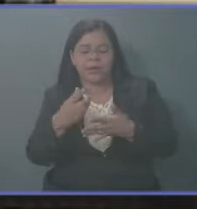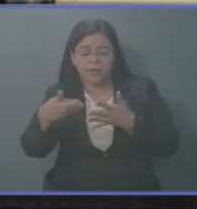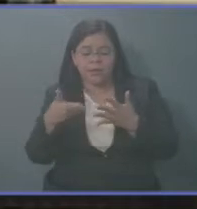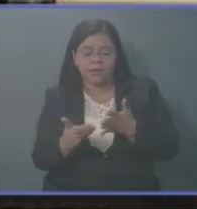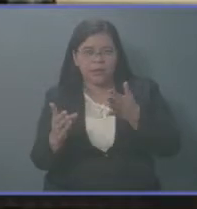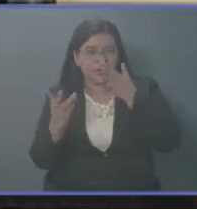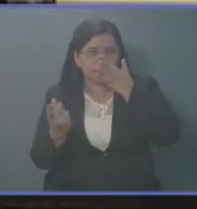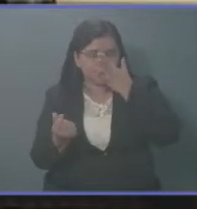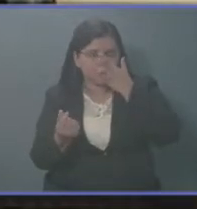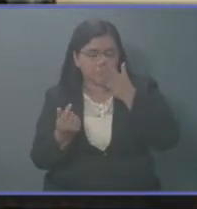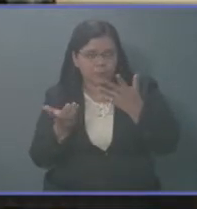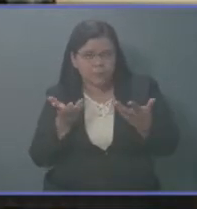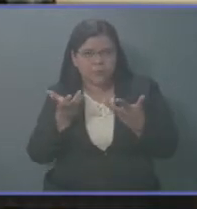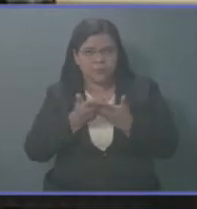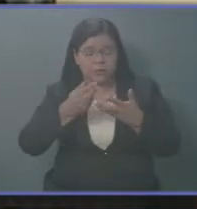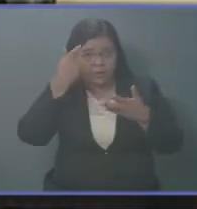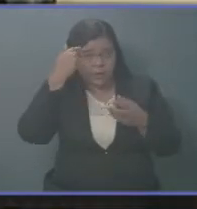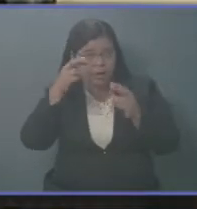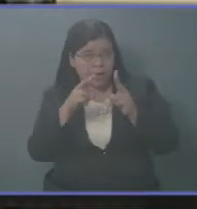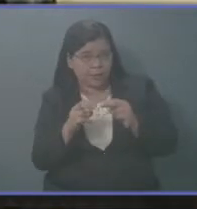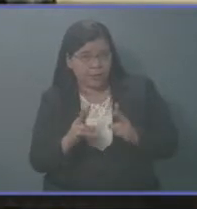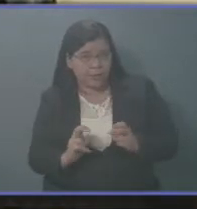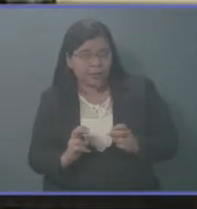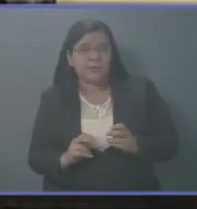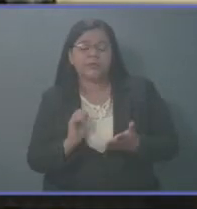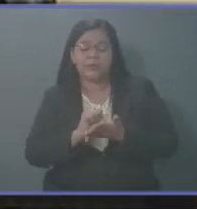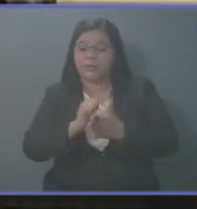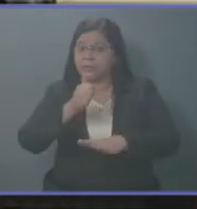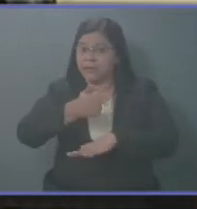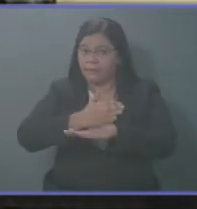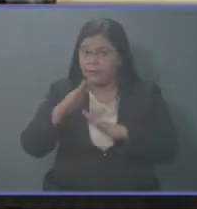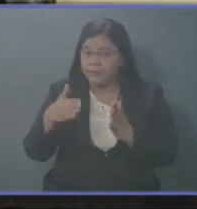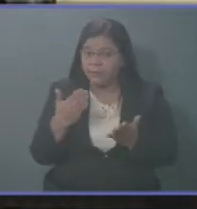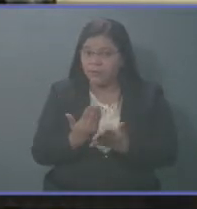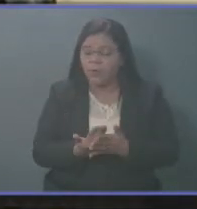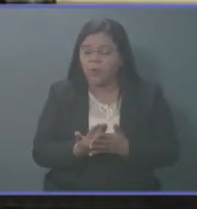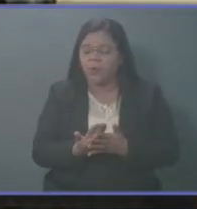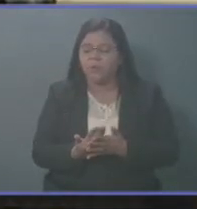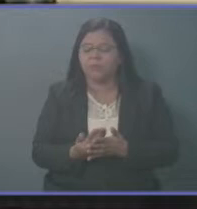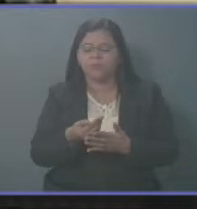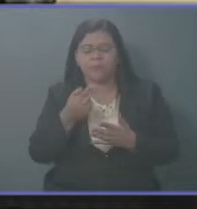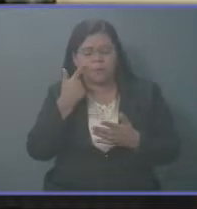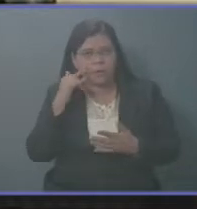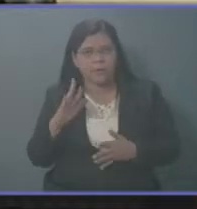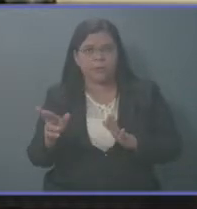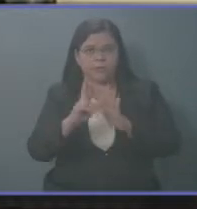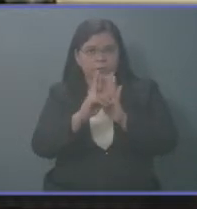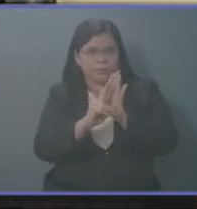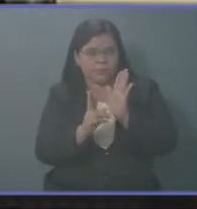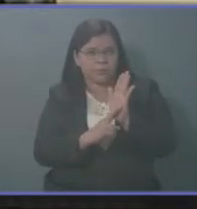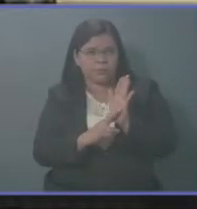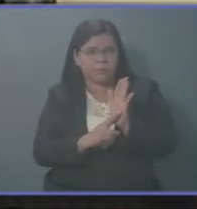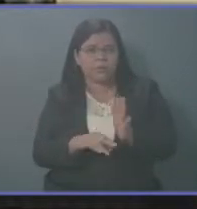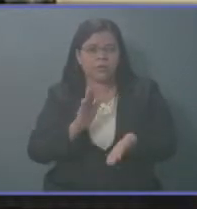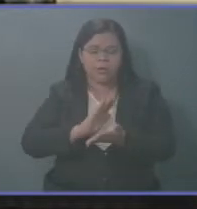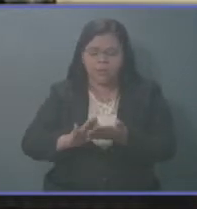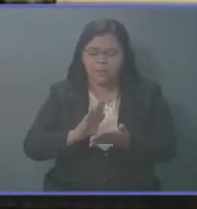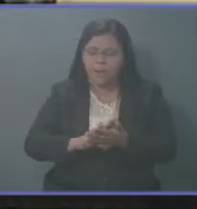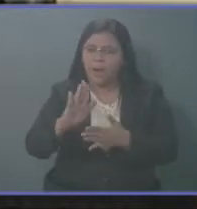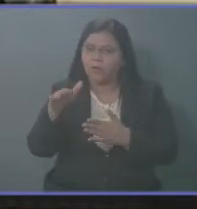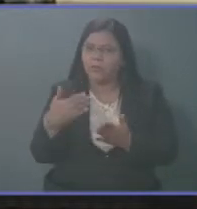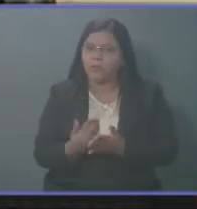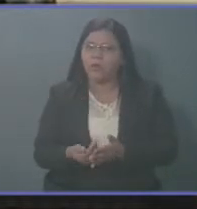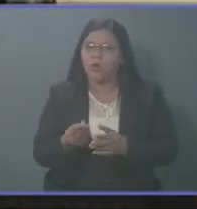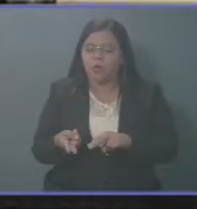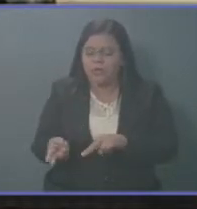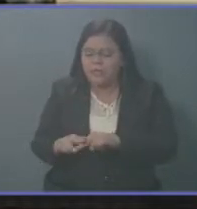decreto sujeto a análisis, en esta oportunidad establece de manera vinculante y preventiva, entre otras normas relativas a la suspensión de pagos de capitales e